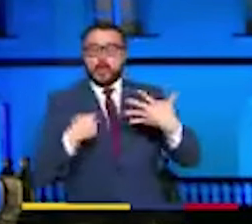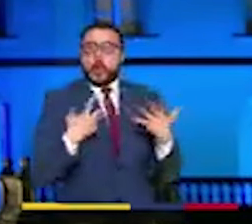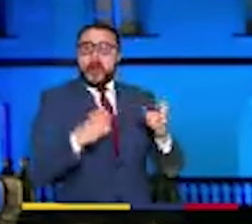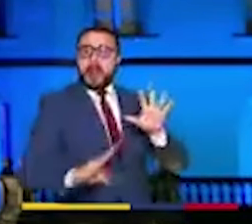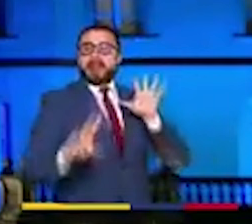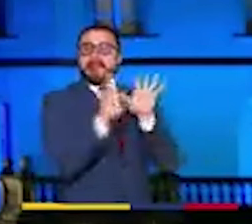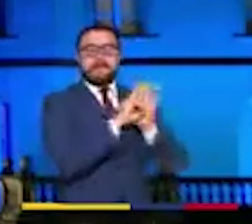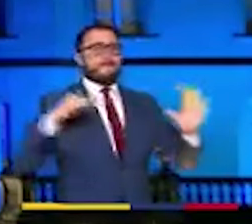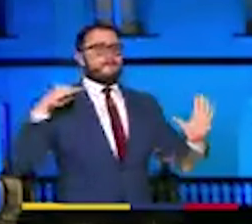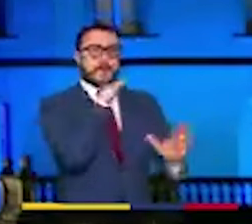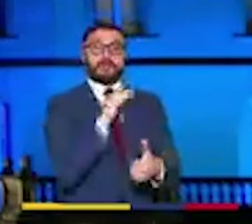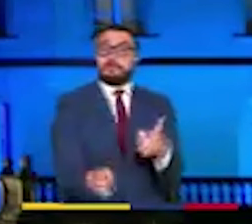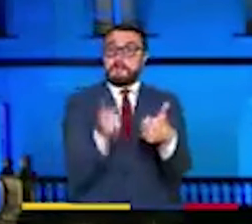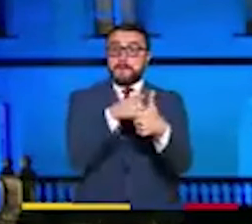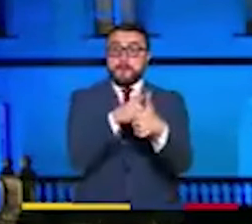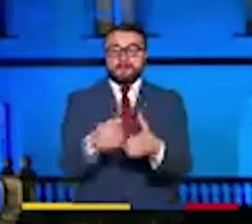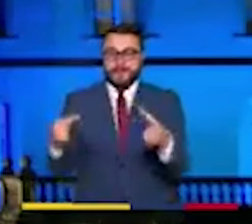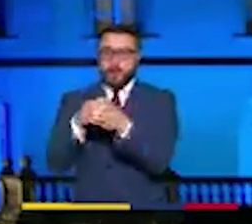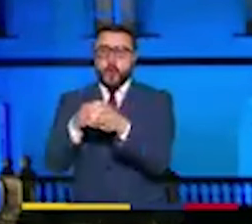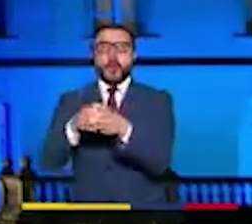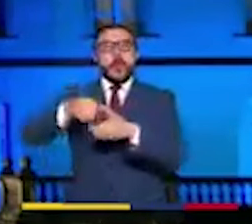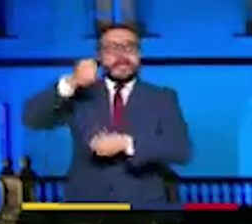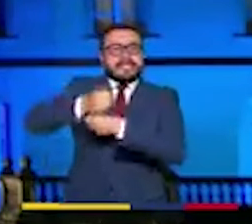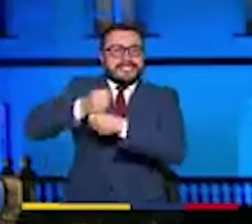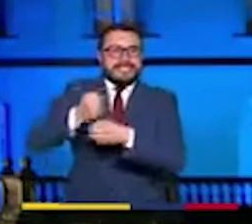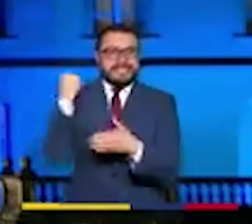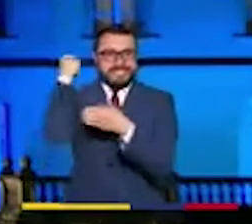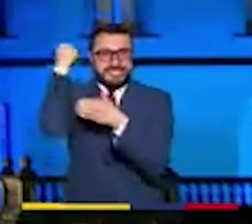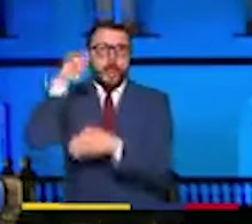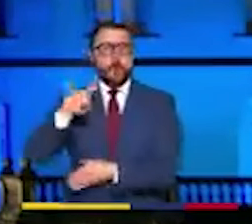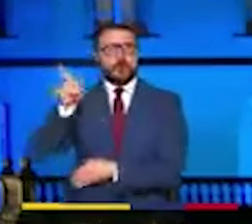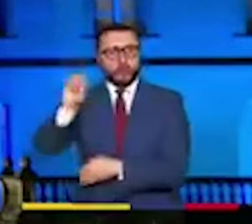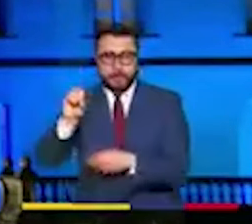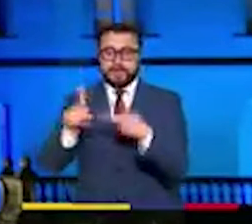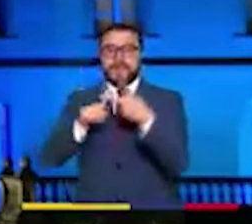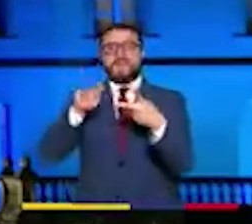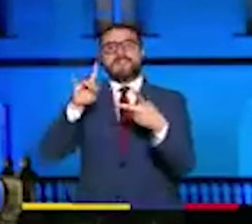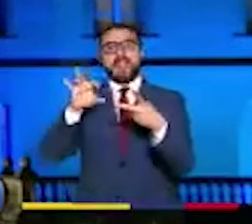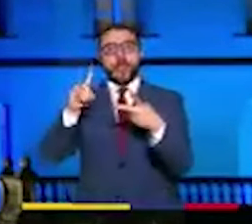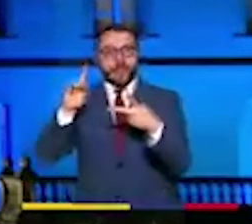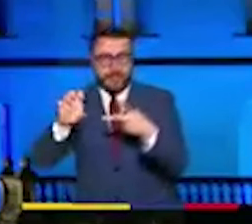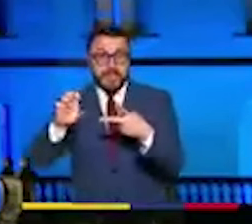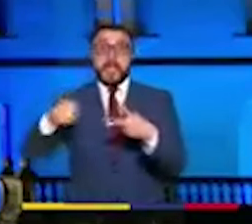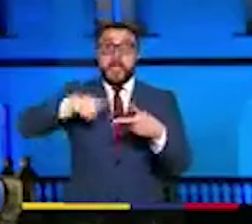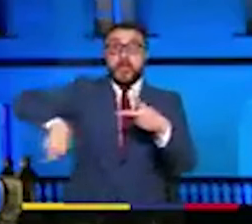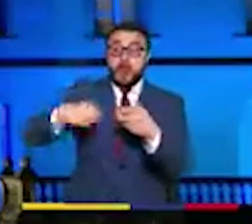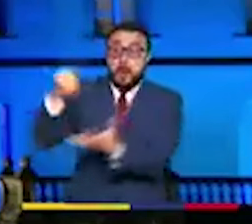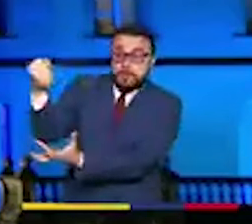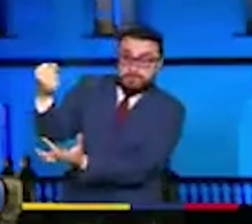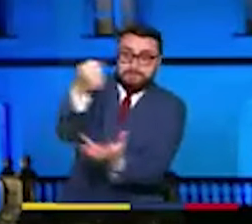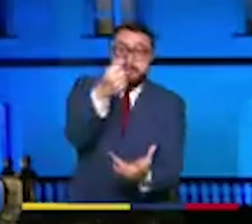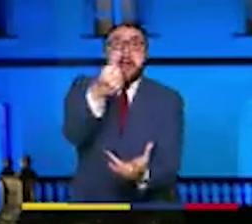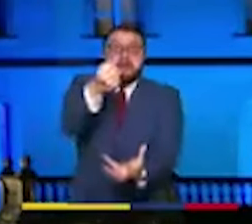de la USO y FECODE no fueron a mi campaña, sino al Partido Colombia Humana, tal